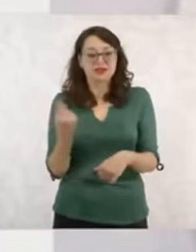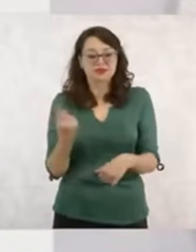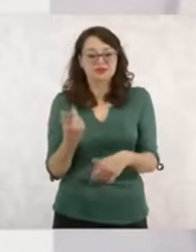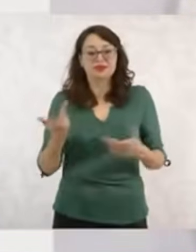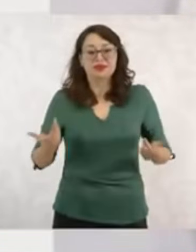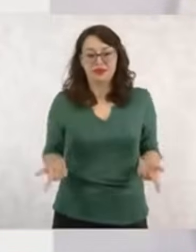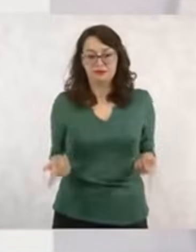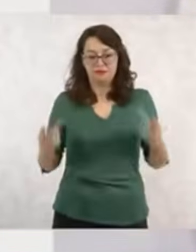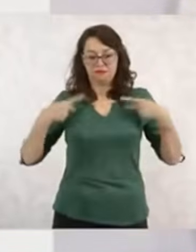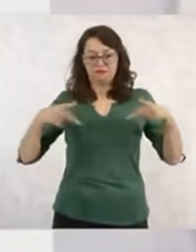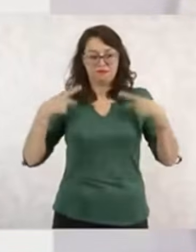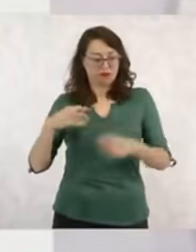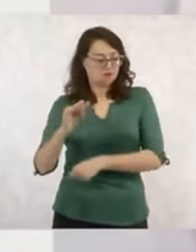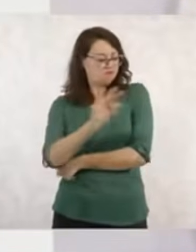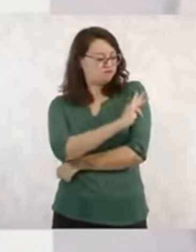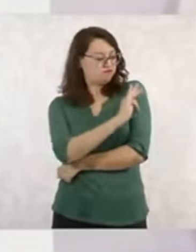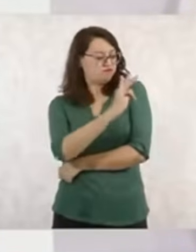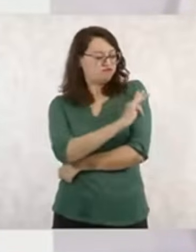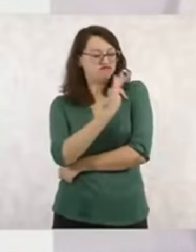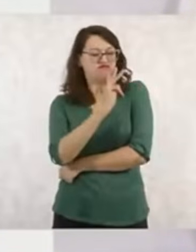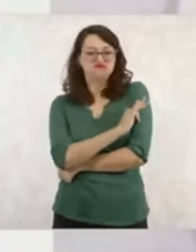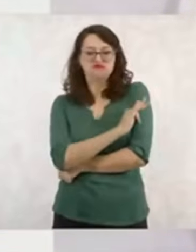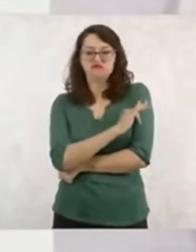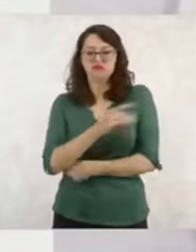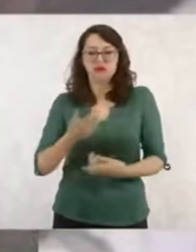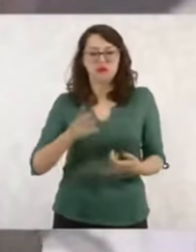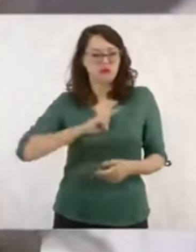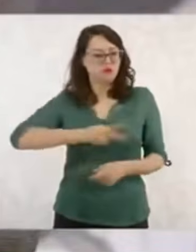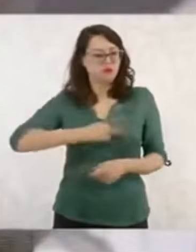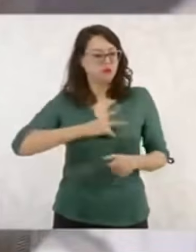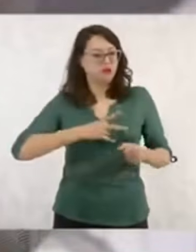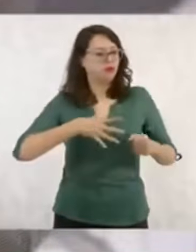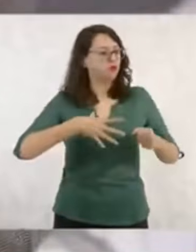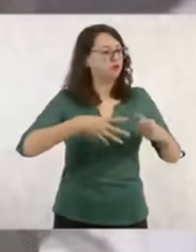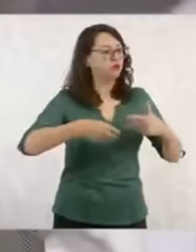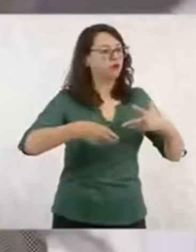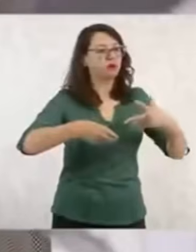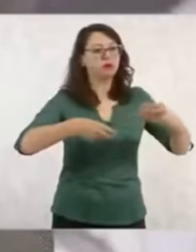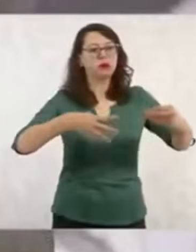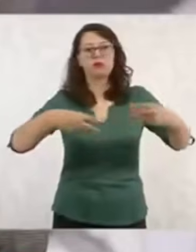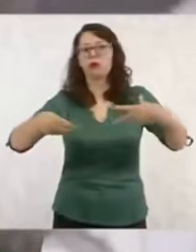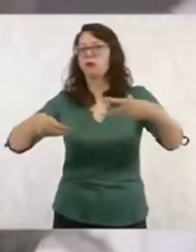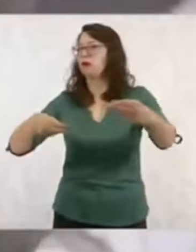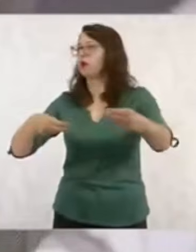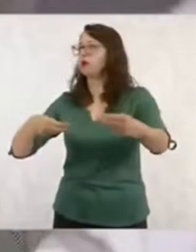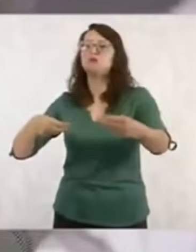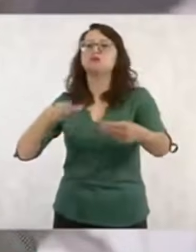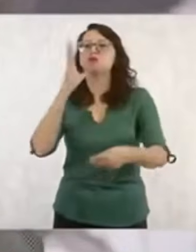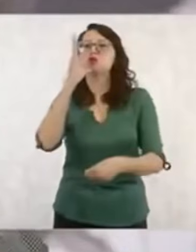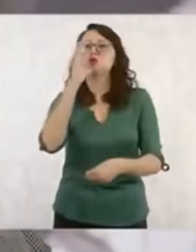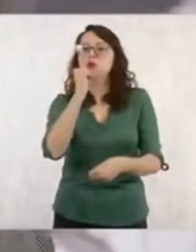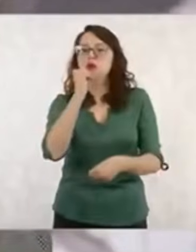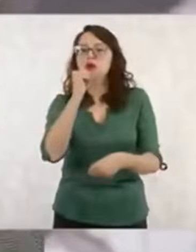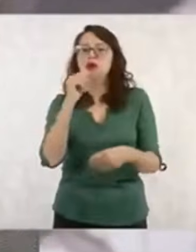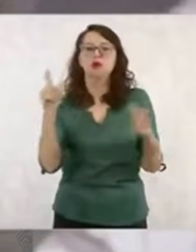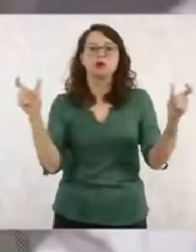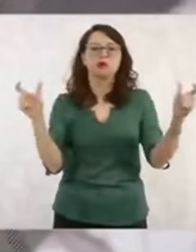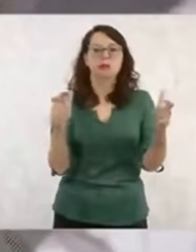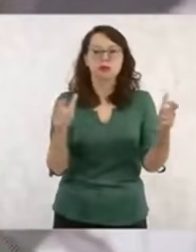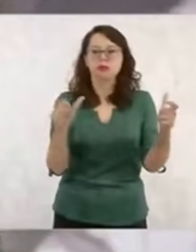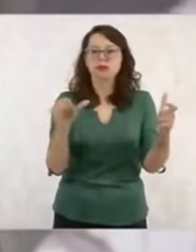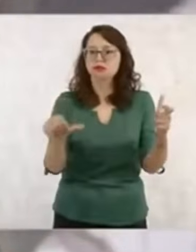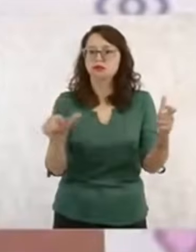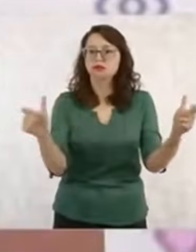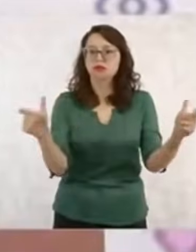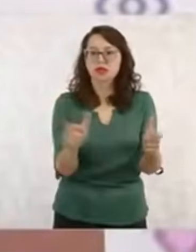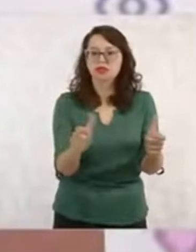cada vez más ese virus deje de contagiar en vez de 18, pase a contagiar a 16, pase a contagiar